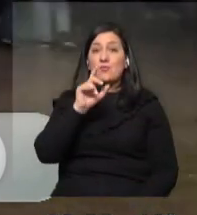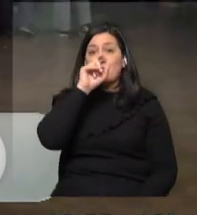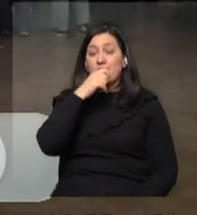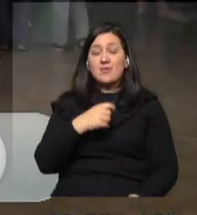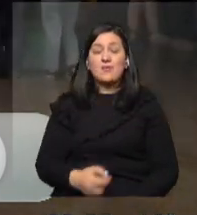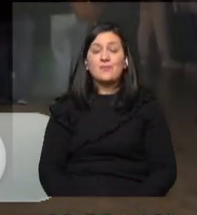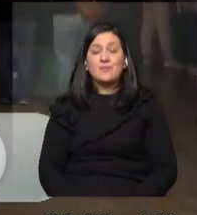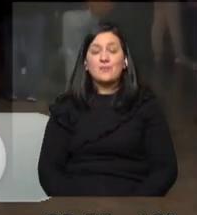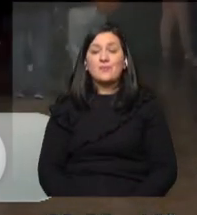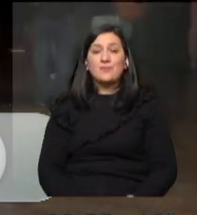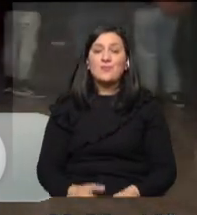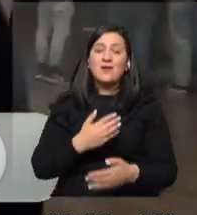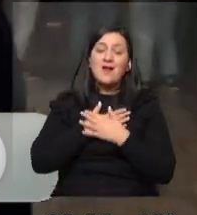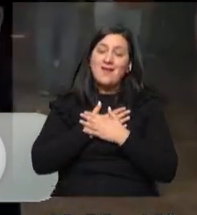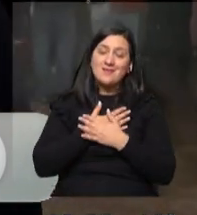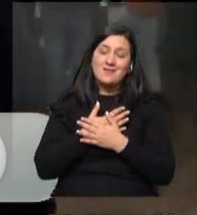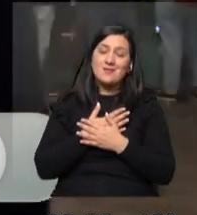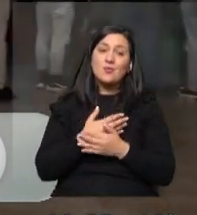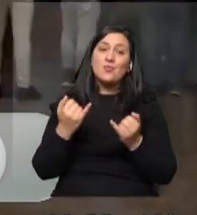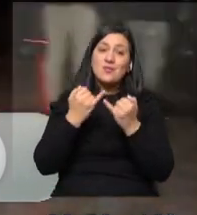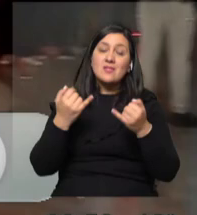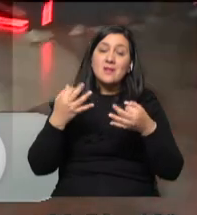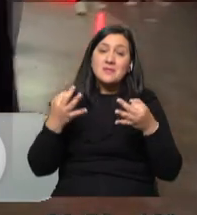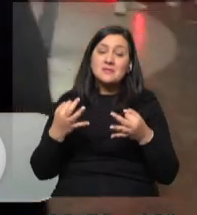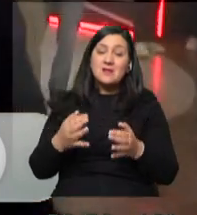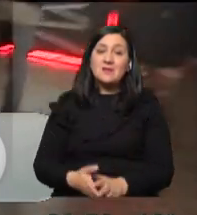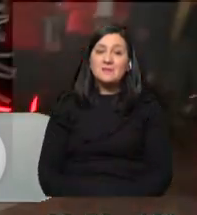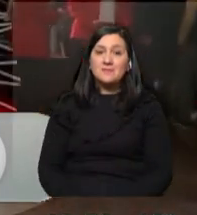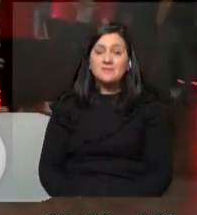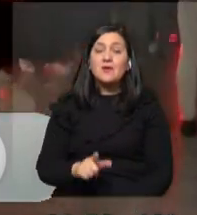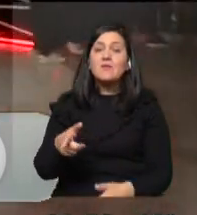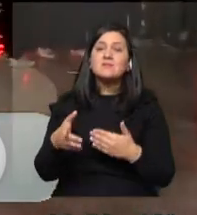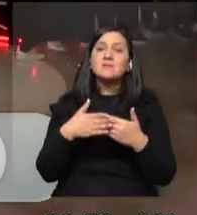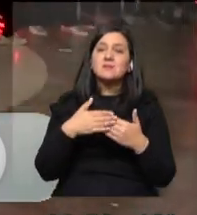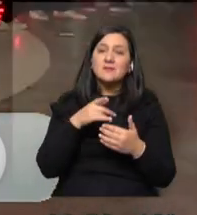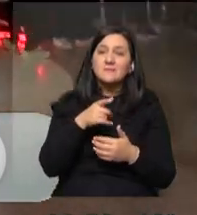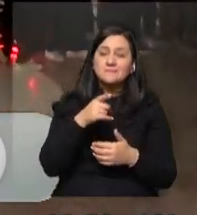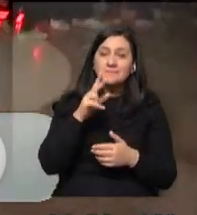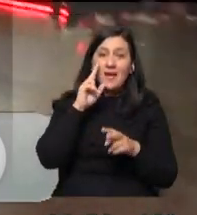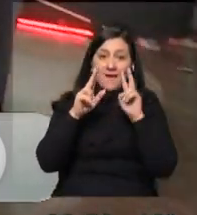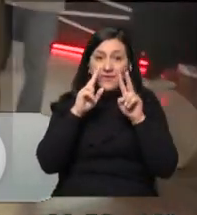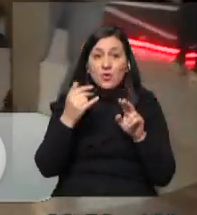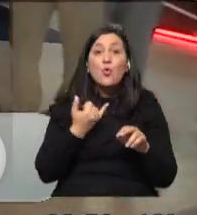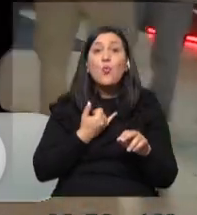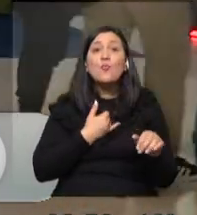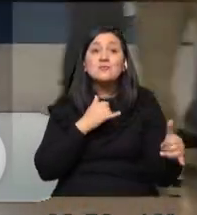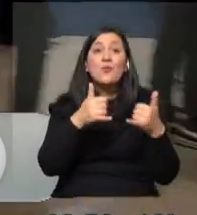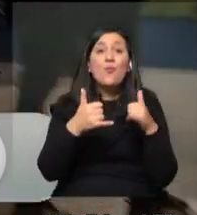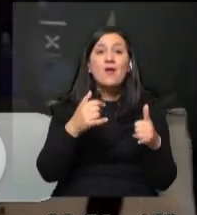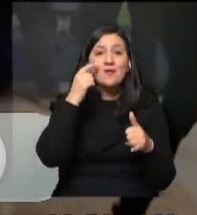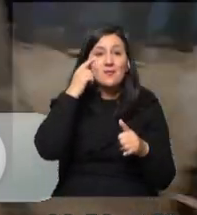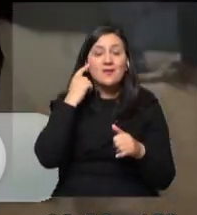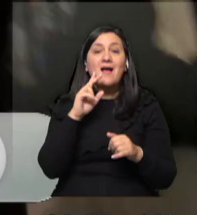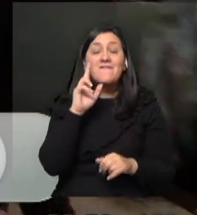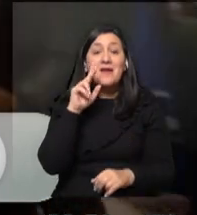el cariño enorme en un día tan especial como el de hoy. Vamos a arrimarnos acá, a ver cómo es el juego acá, vamos a ver cómo es la